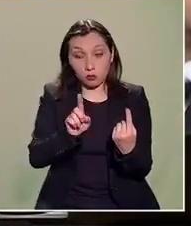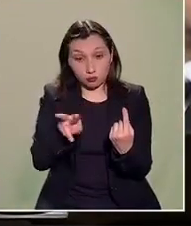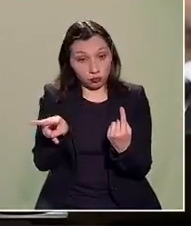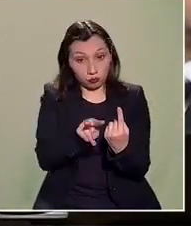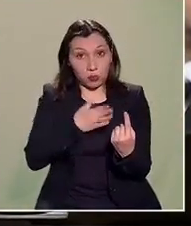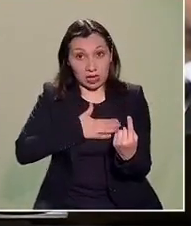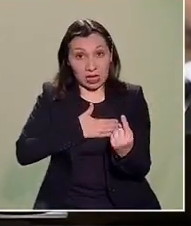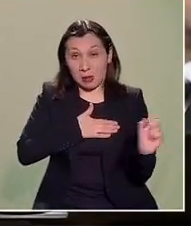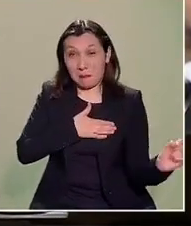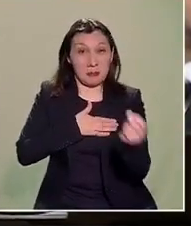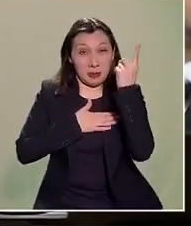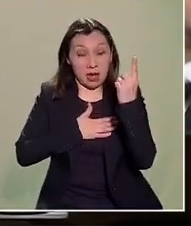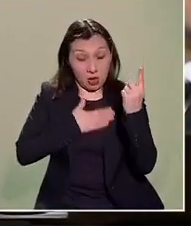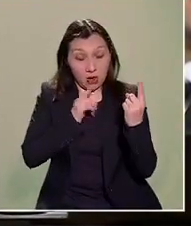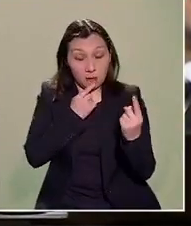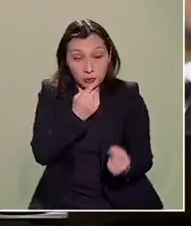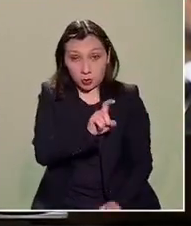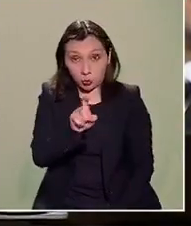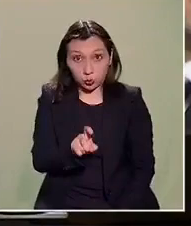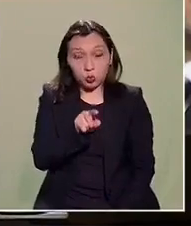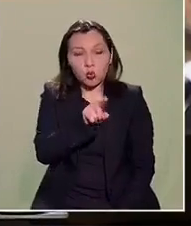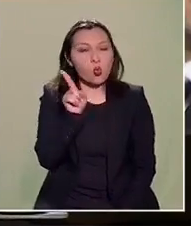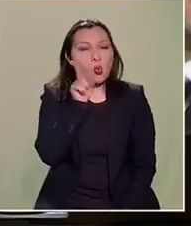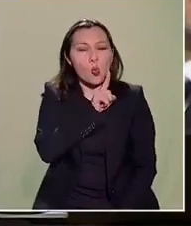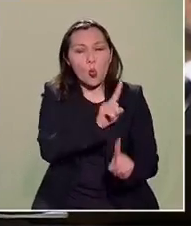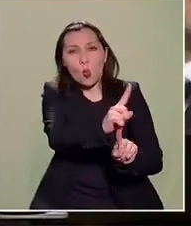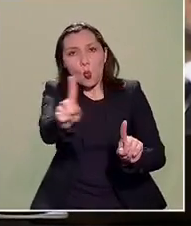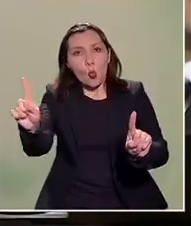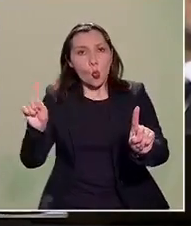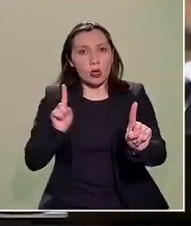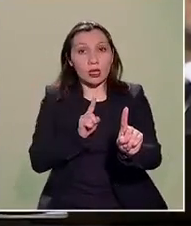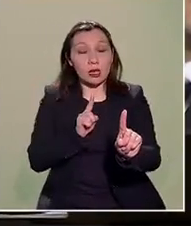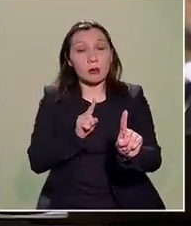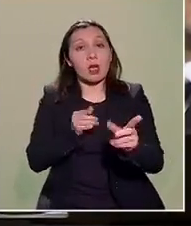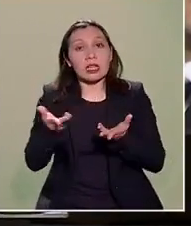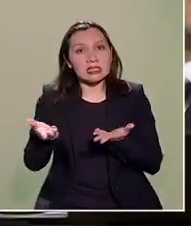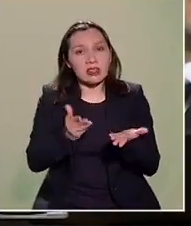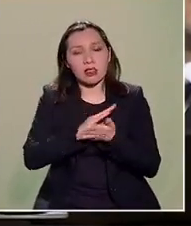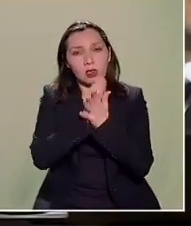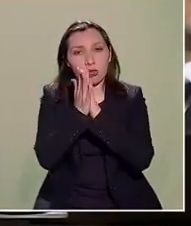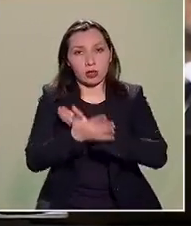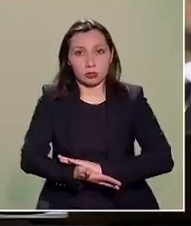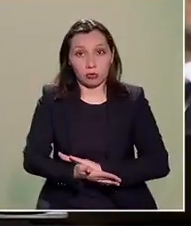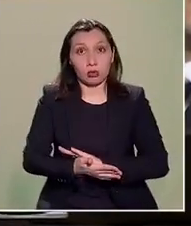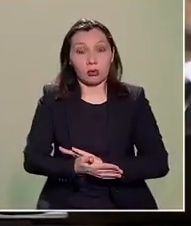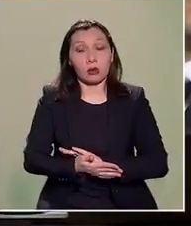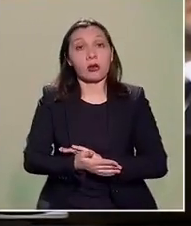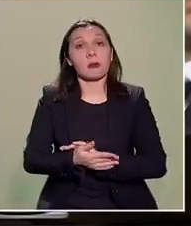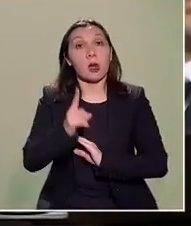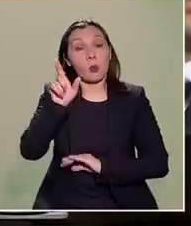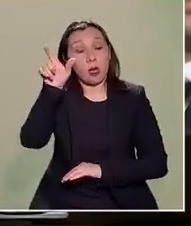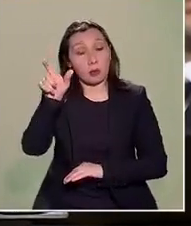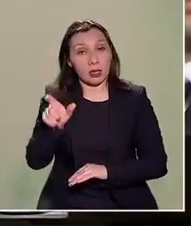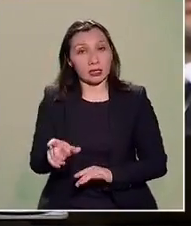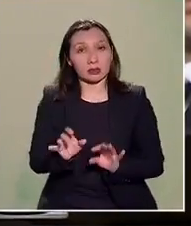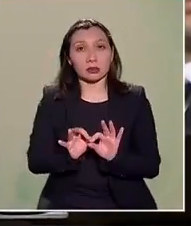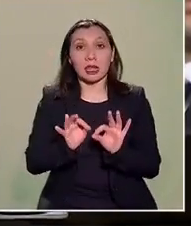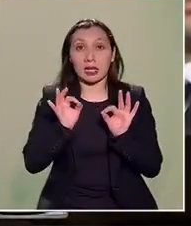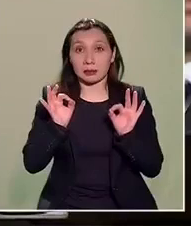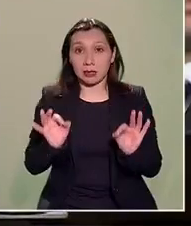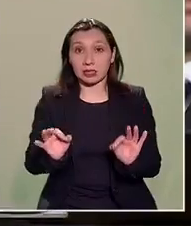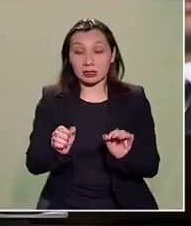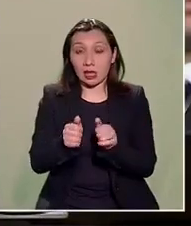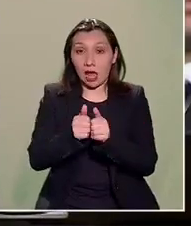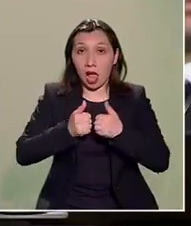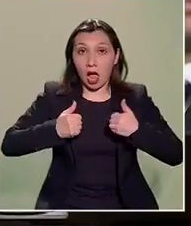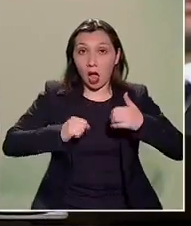alguno quiere ser el primero será el último de todo y el servidor de todo para una persona y en especial si esa